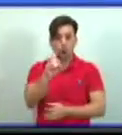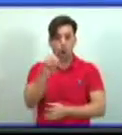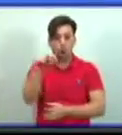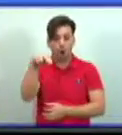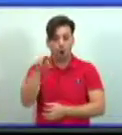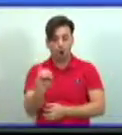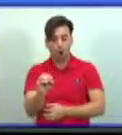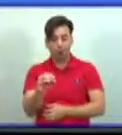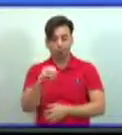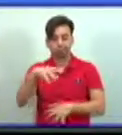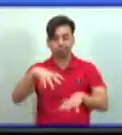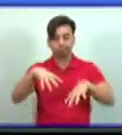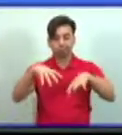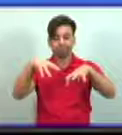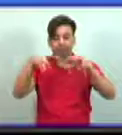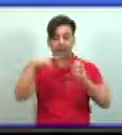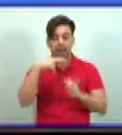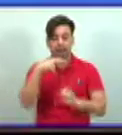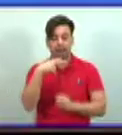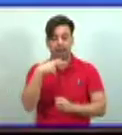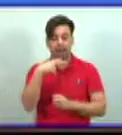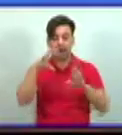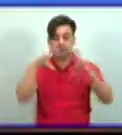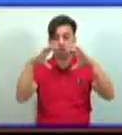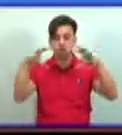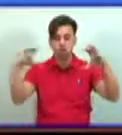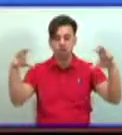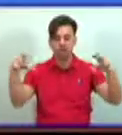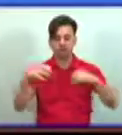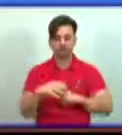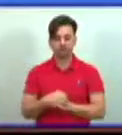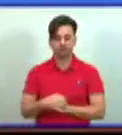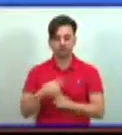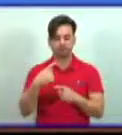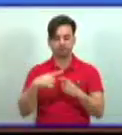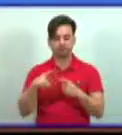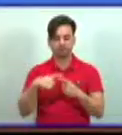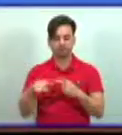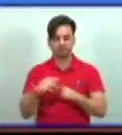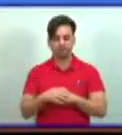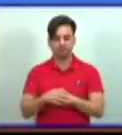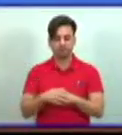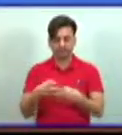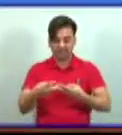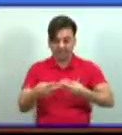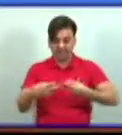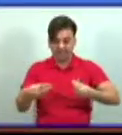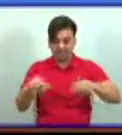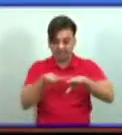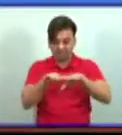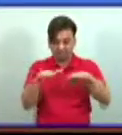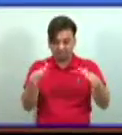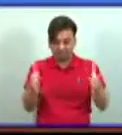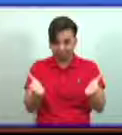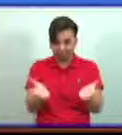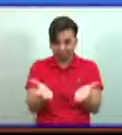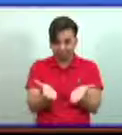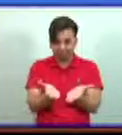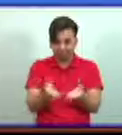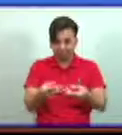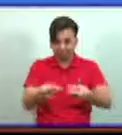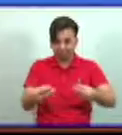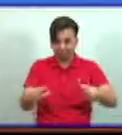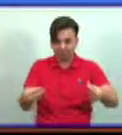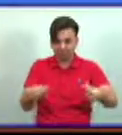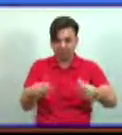agua y las nubes, y por la superficie terrestre. La superficie caliente de la Tierra emite radiaciones infrarrojas hacia